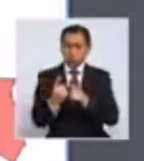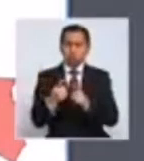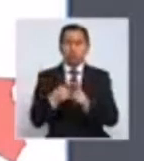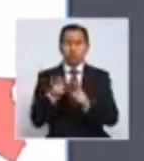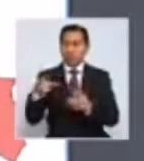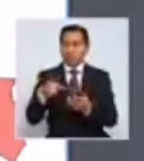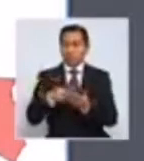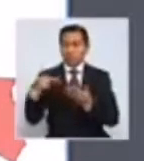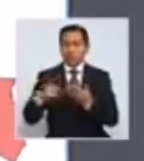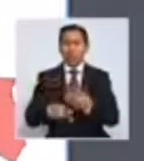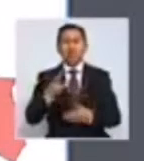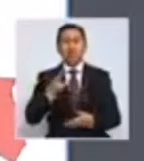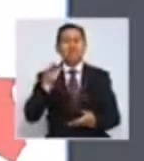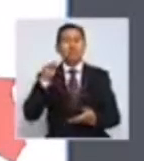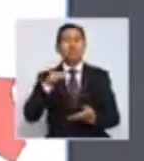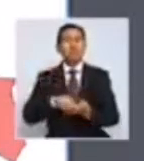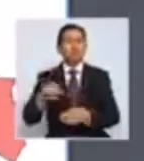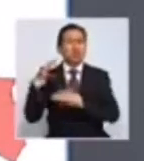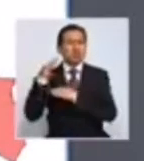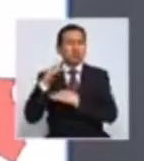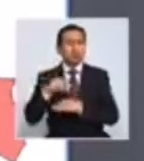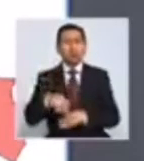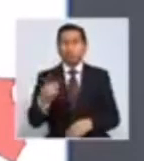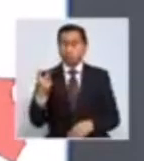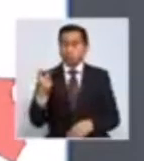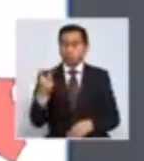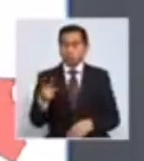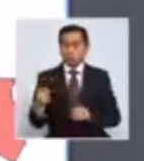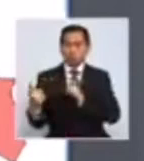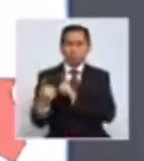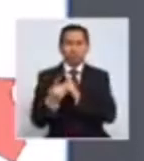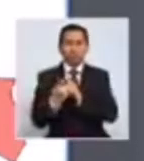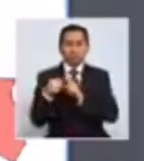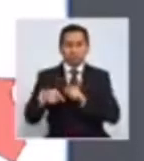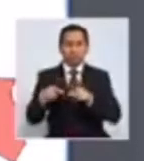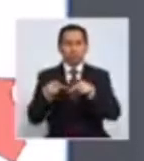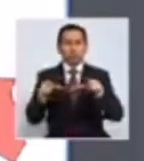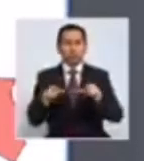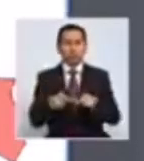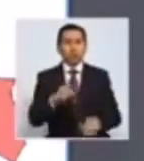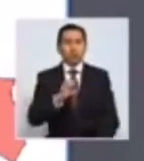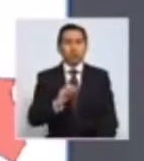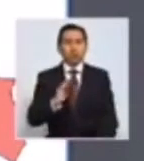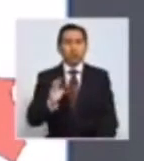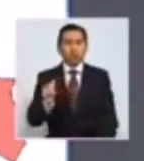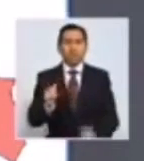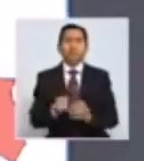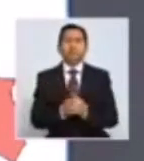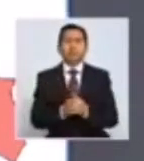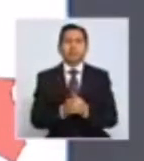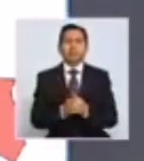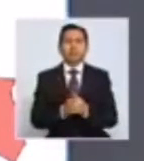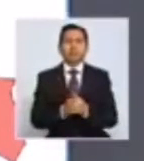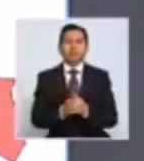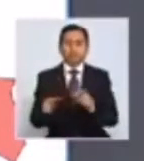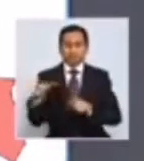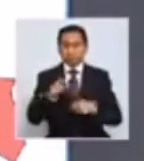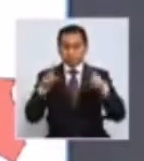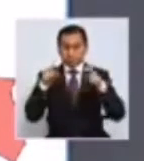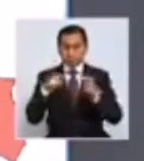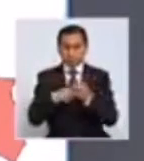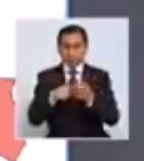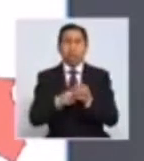plan 3000 de santacruz y los otros dos son contactos de casos positivos en cochabamba el laboratorio